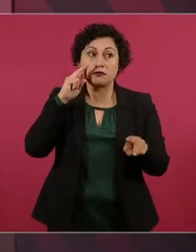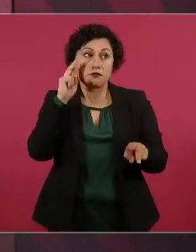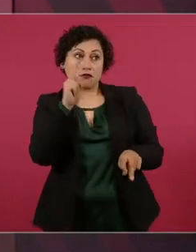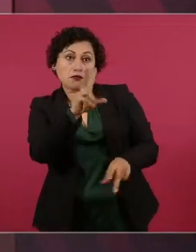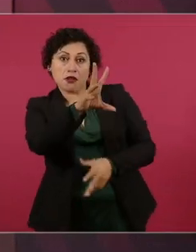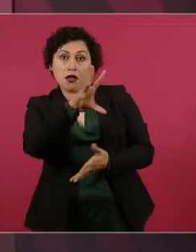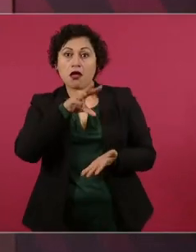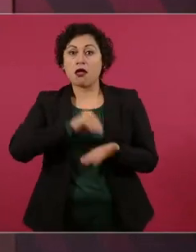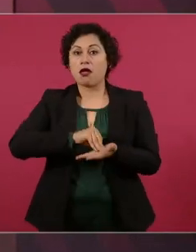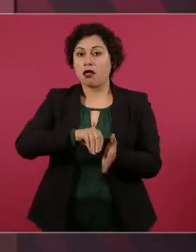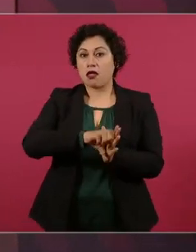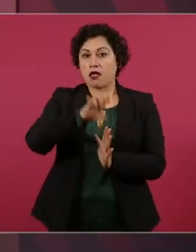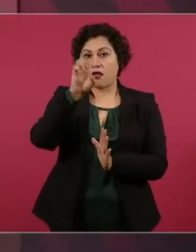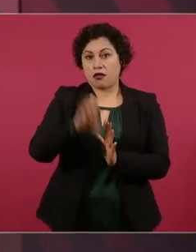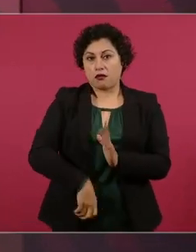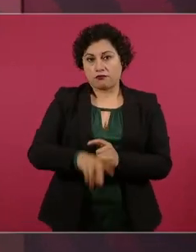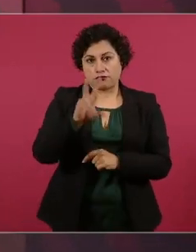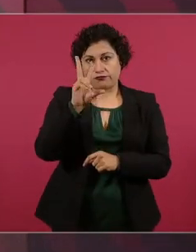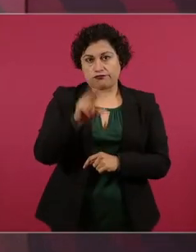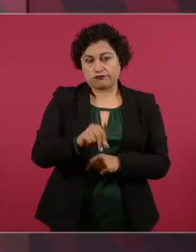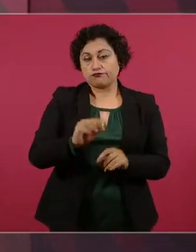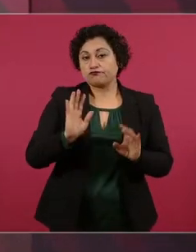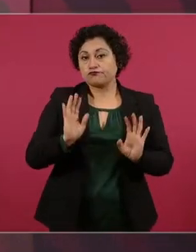Que no quede como mal ejemplo.